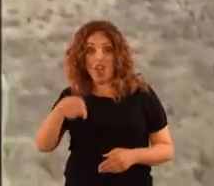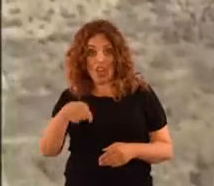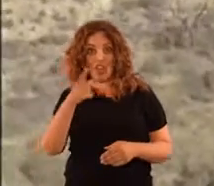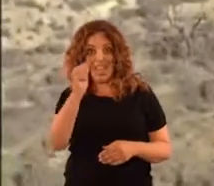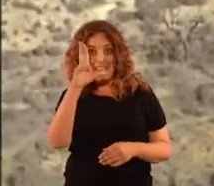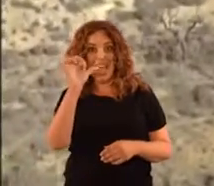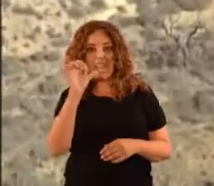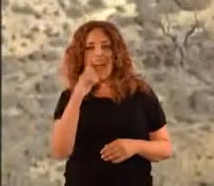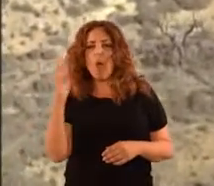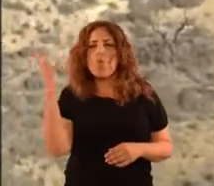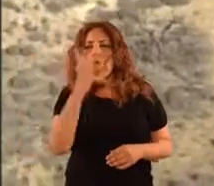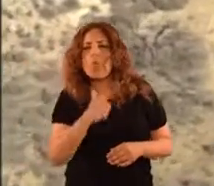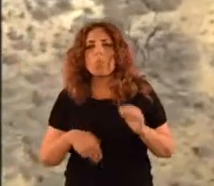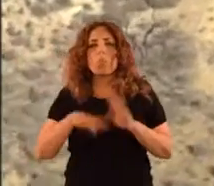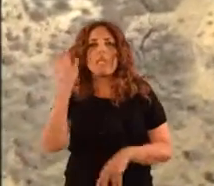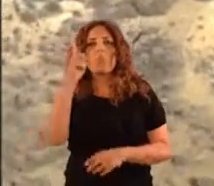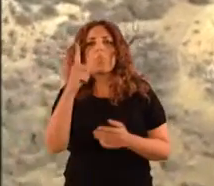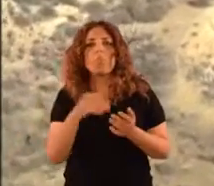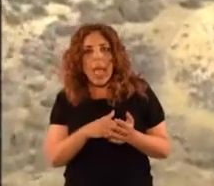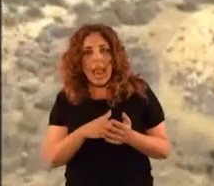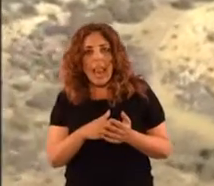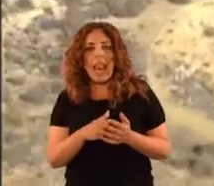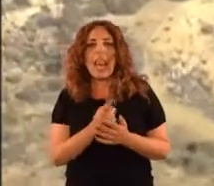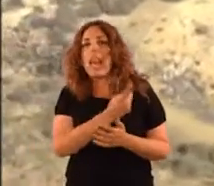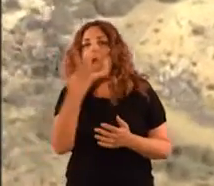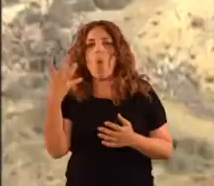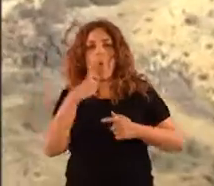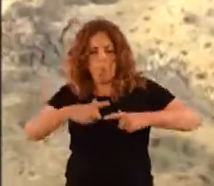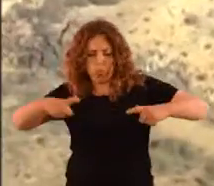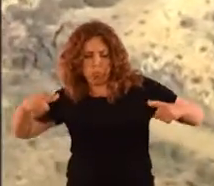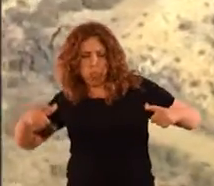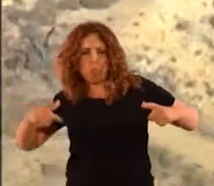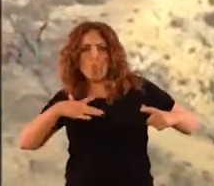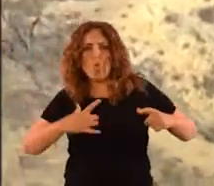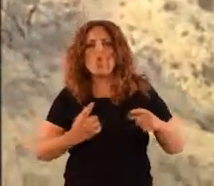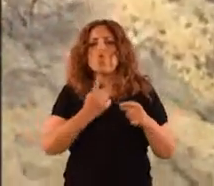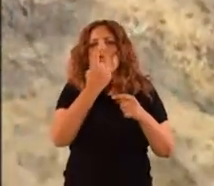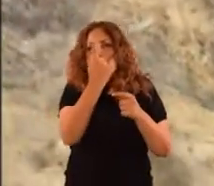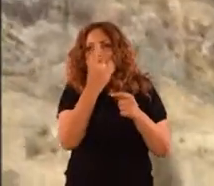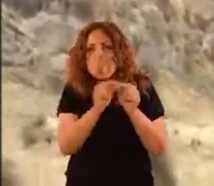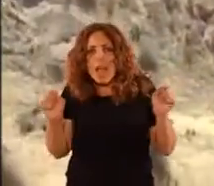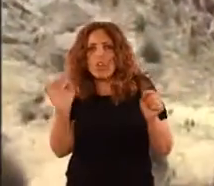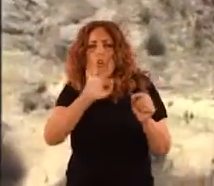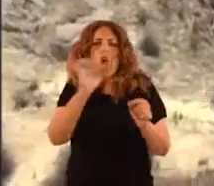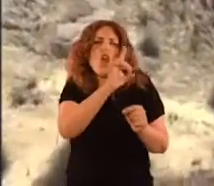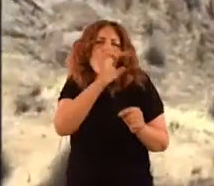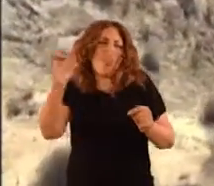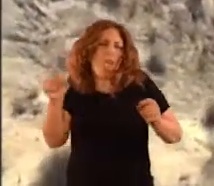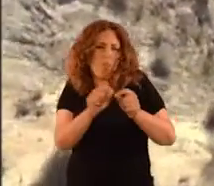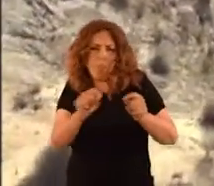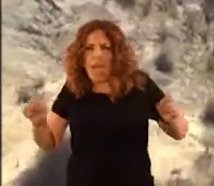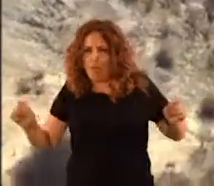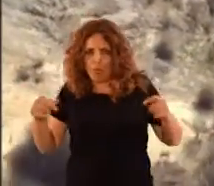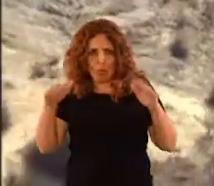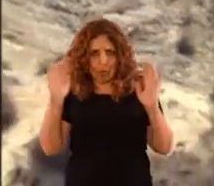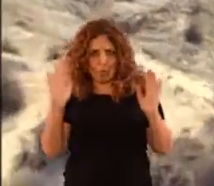En el karst de Sorbas pueden contabilizarse más de 1.000, con tamaños que oscilan desde 1 a cientos de